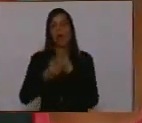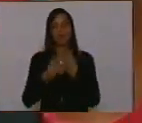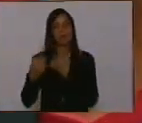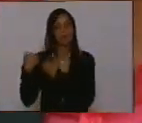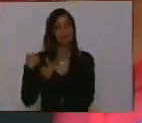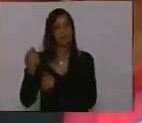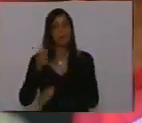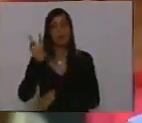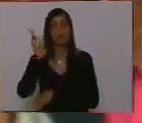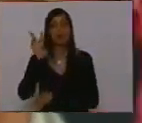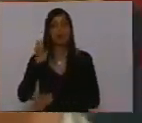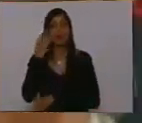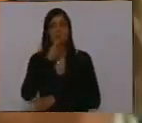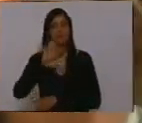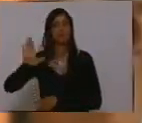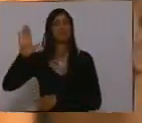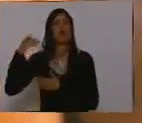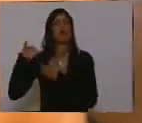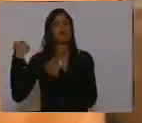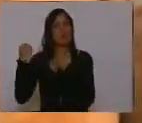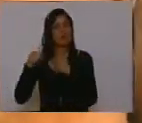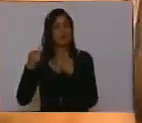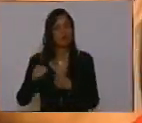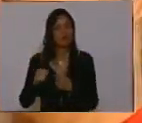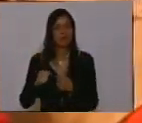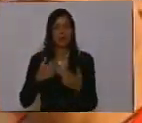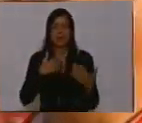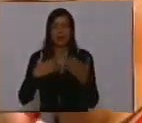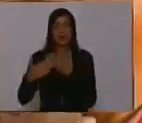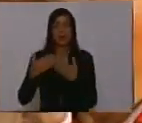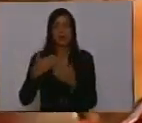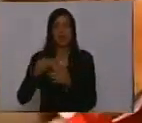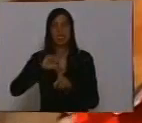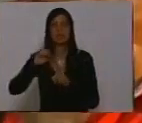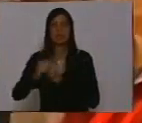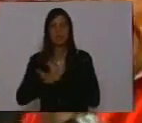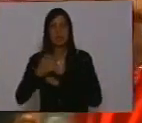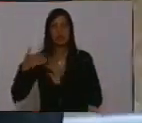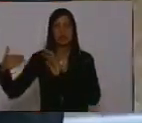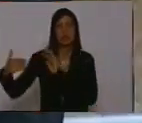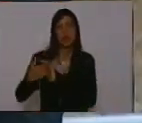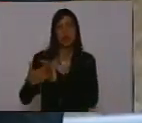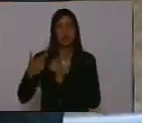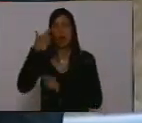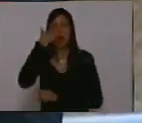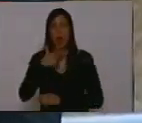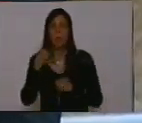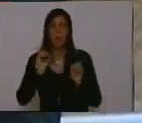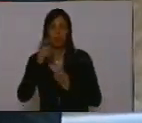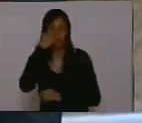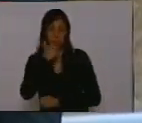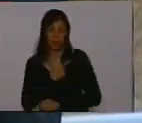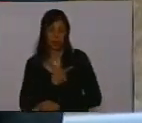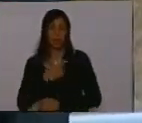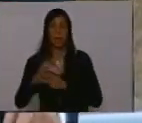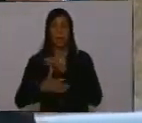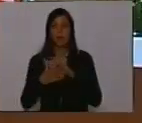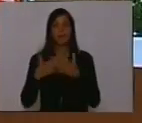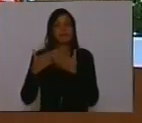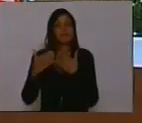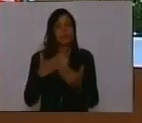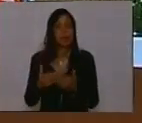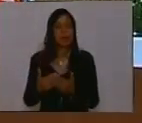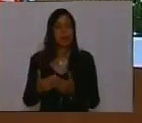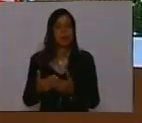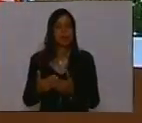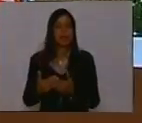la patria, más allá de cualquier circunstancia de orden personal. Que se abra